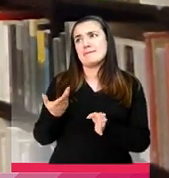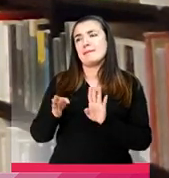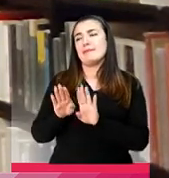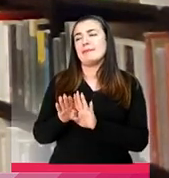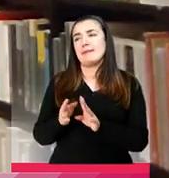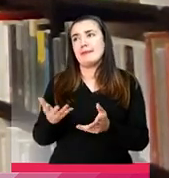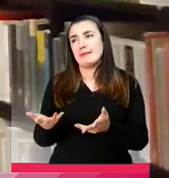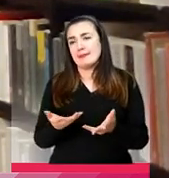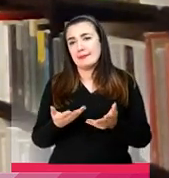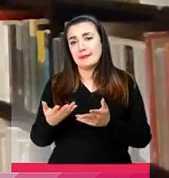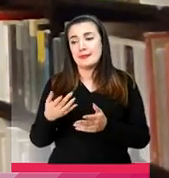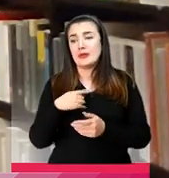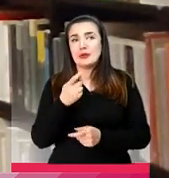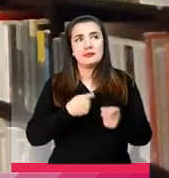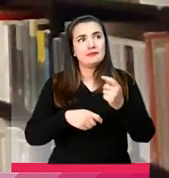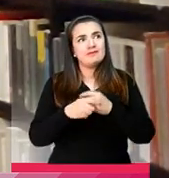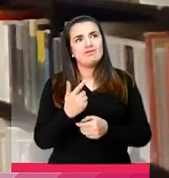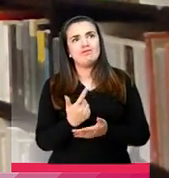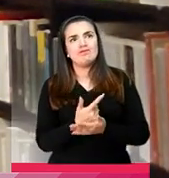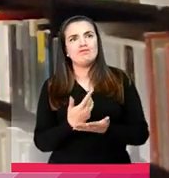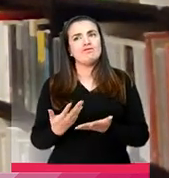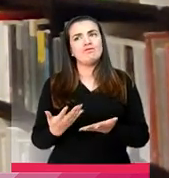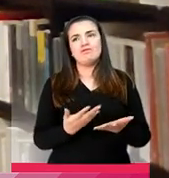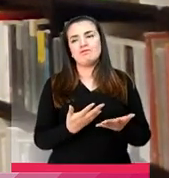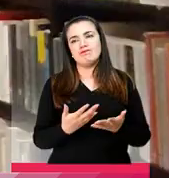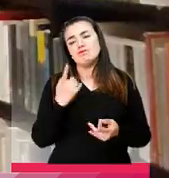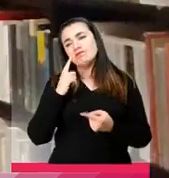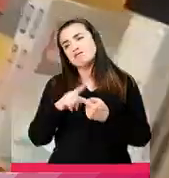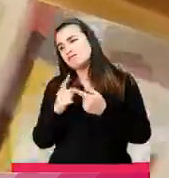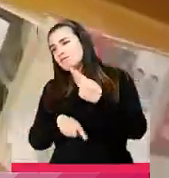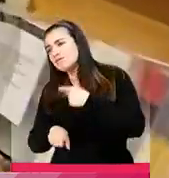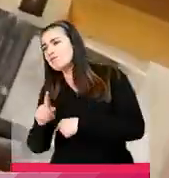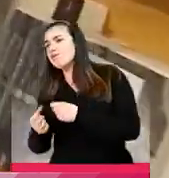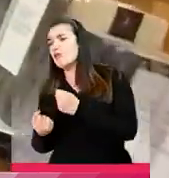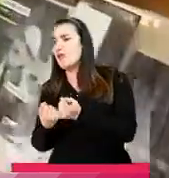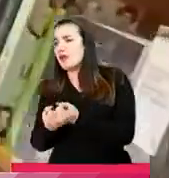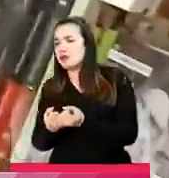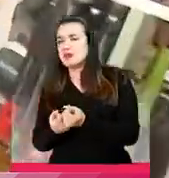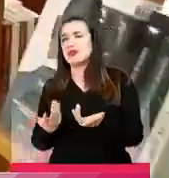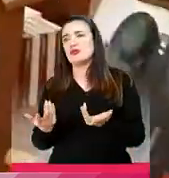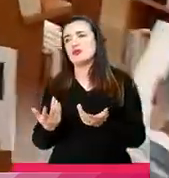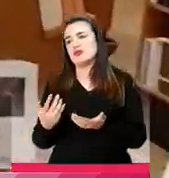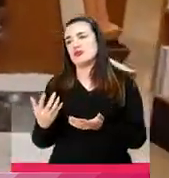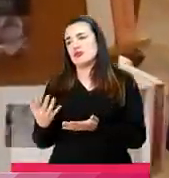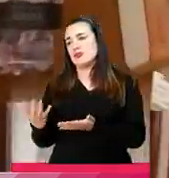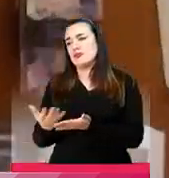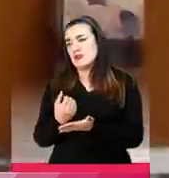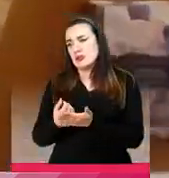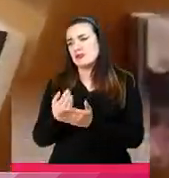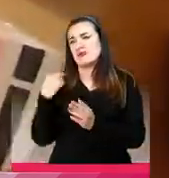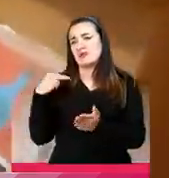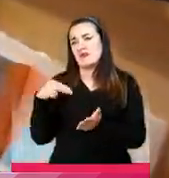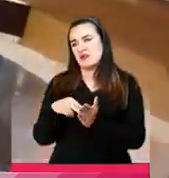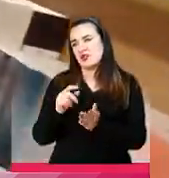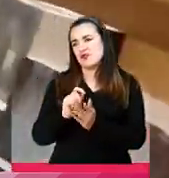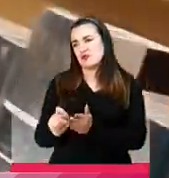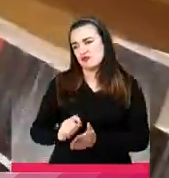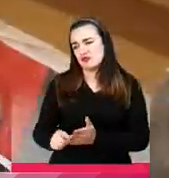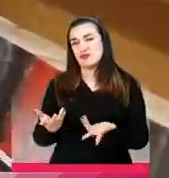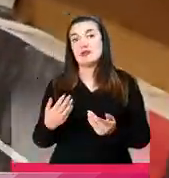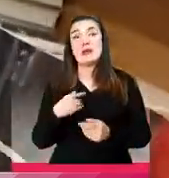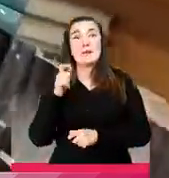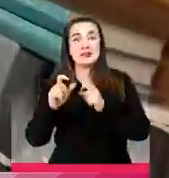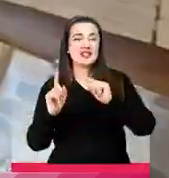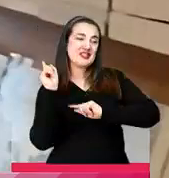los libreros veníamos a hacer apoyo a la web y recolección de material bibliográfico. Antes, el cliente llegaba a la librería